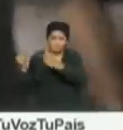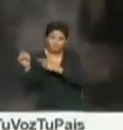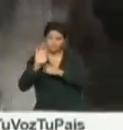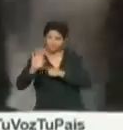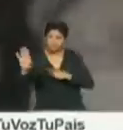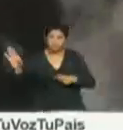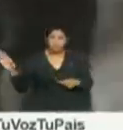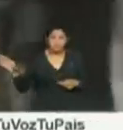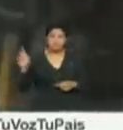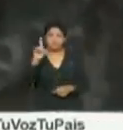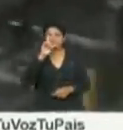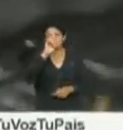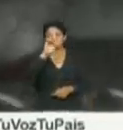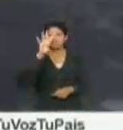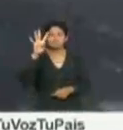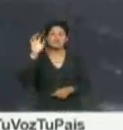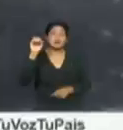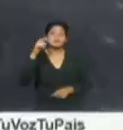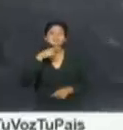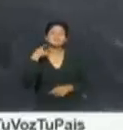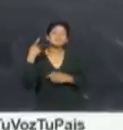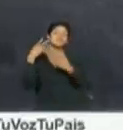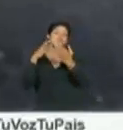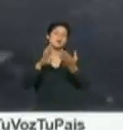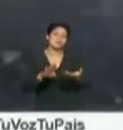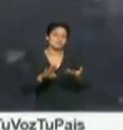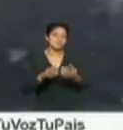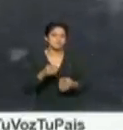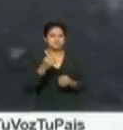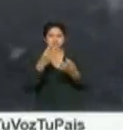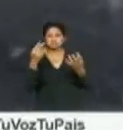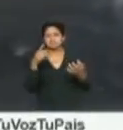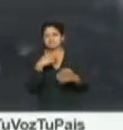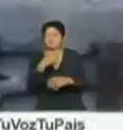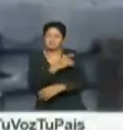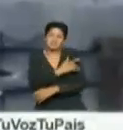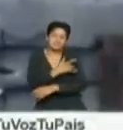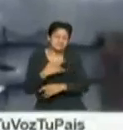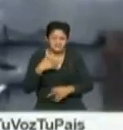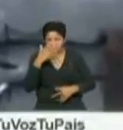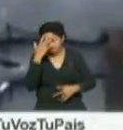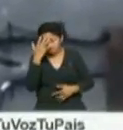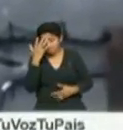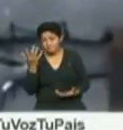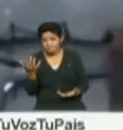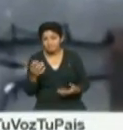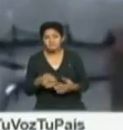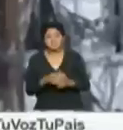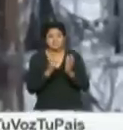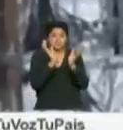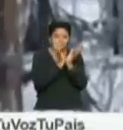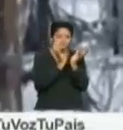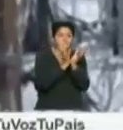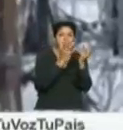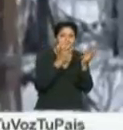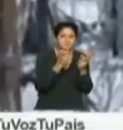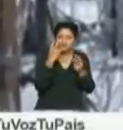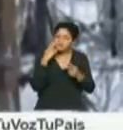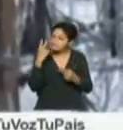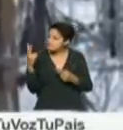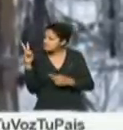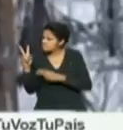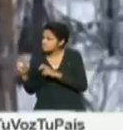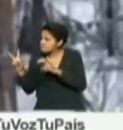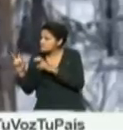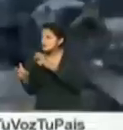ataque dejó 140 muertos y 500.000 de heridos. La ONU ha exigido una investigación internacional por